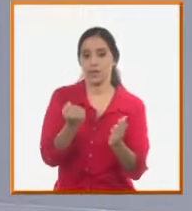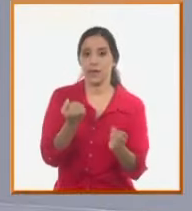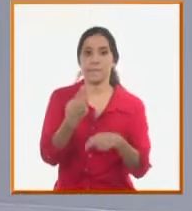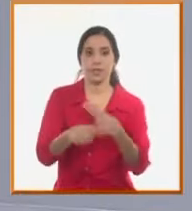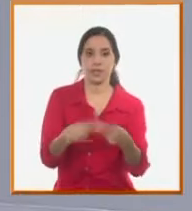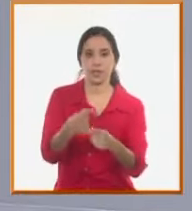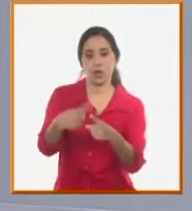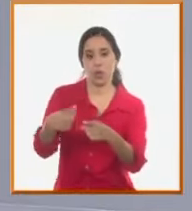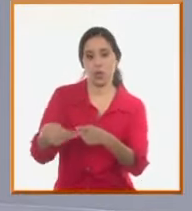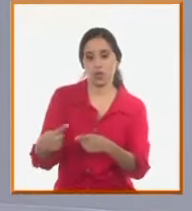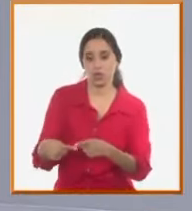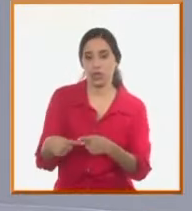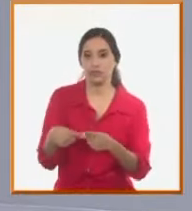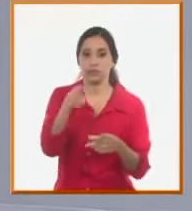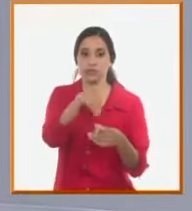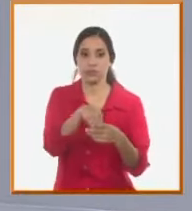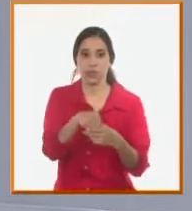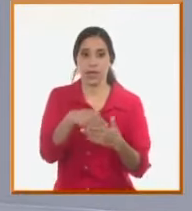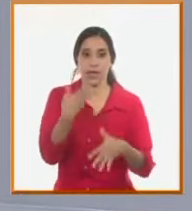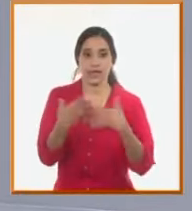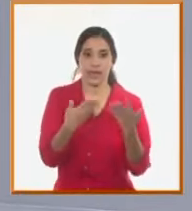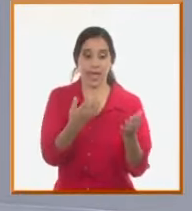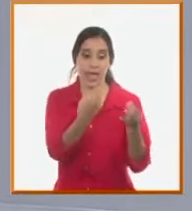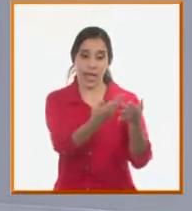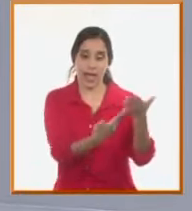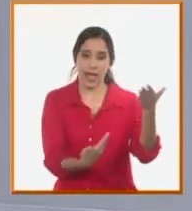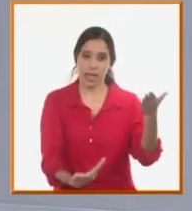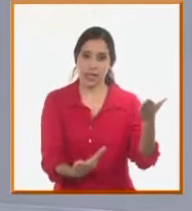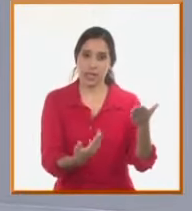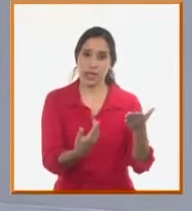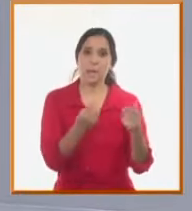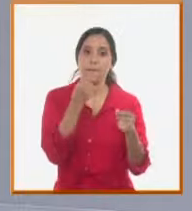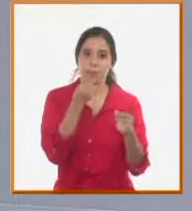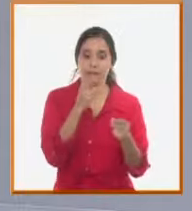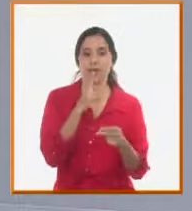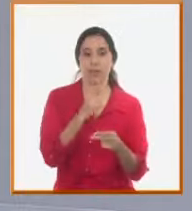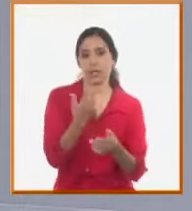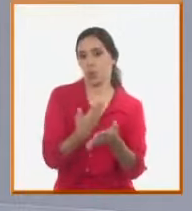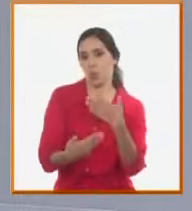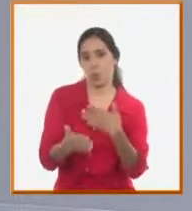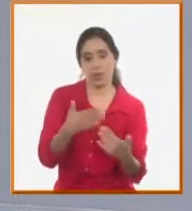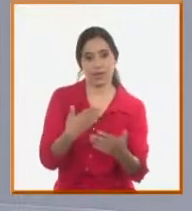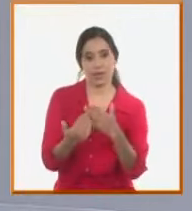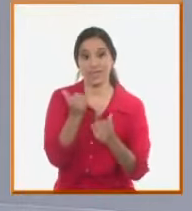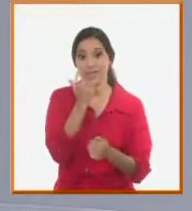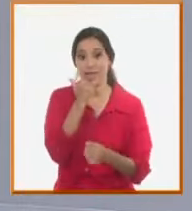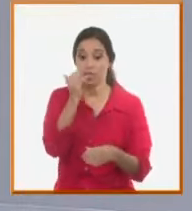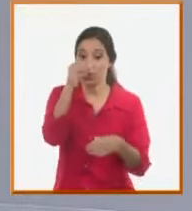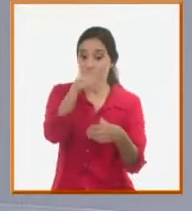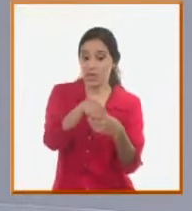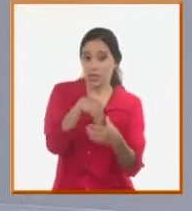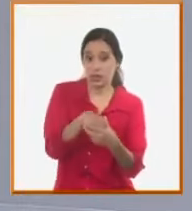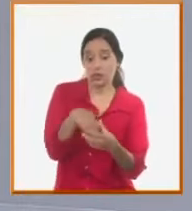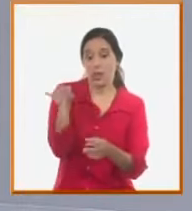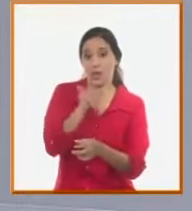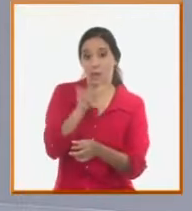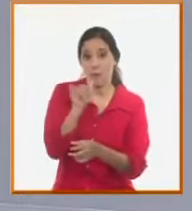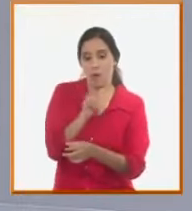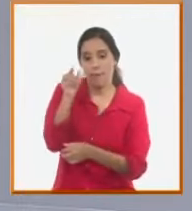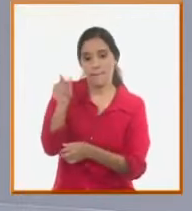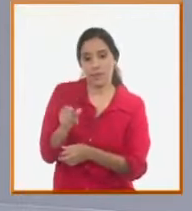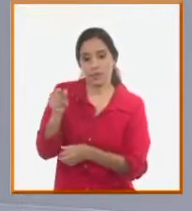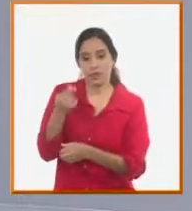el contrato viene obligado a responder por cualquier daño que sufra esa embarcación. También se convierte en una persona con